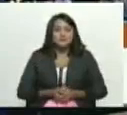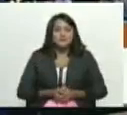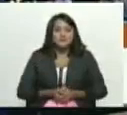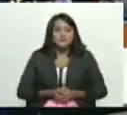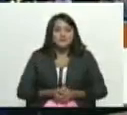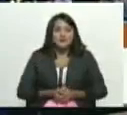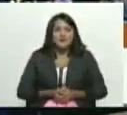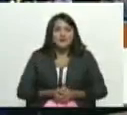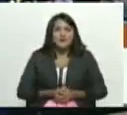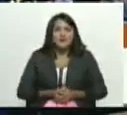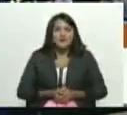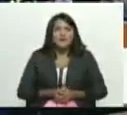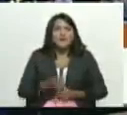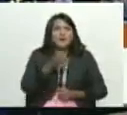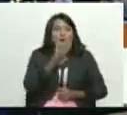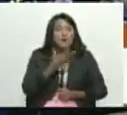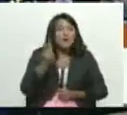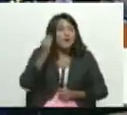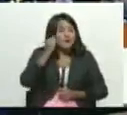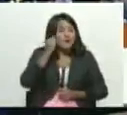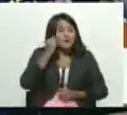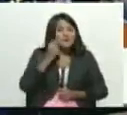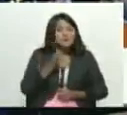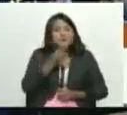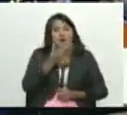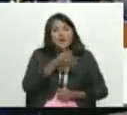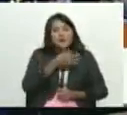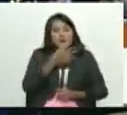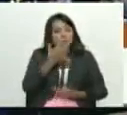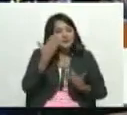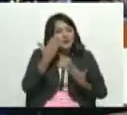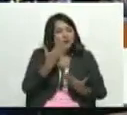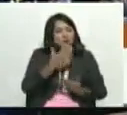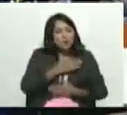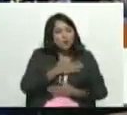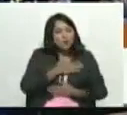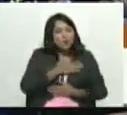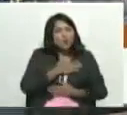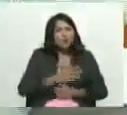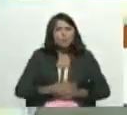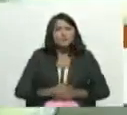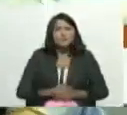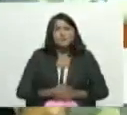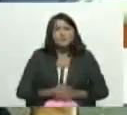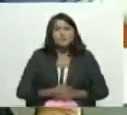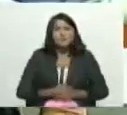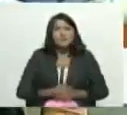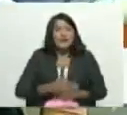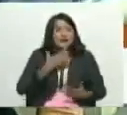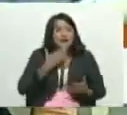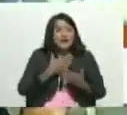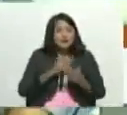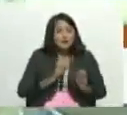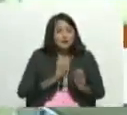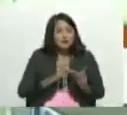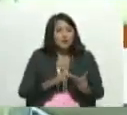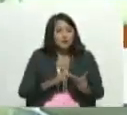Buenos días buenas tardes salud grande fraterno a todos gracias por esa posibilidad